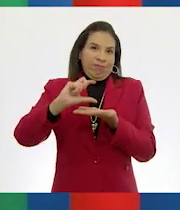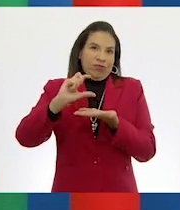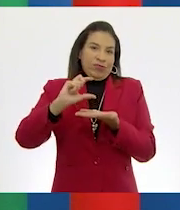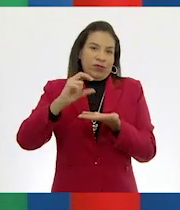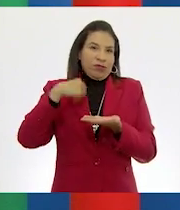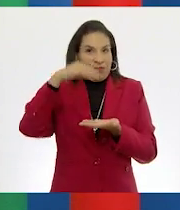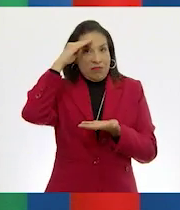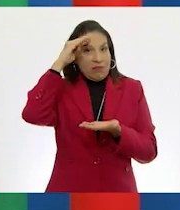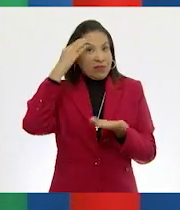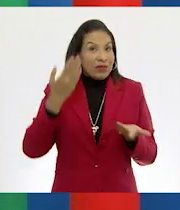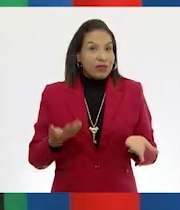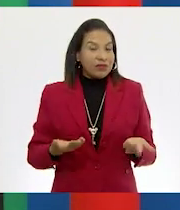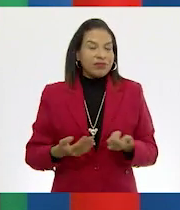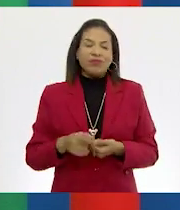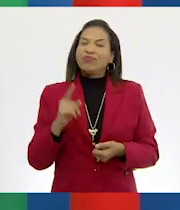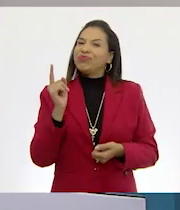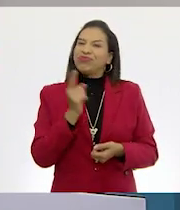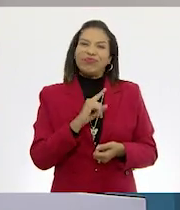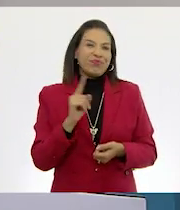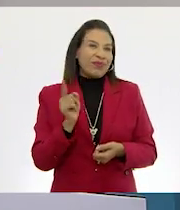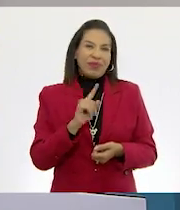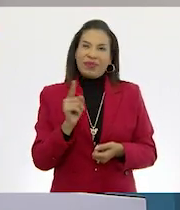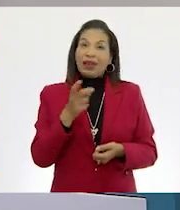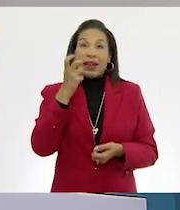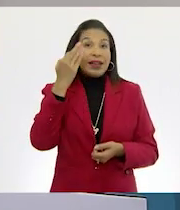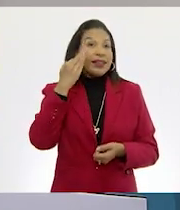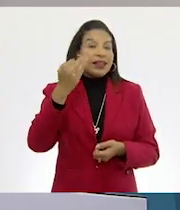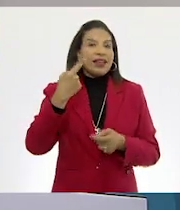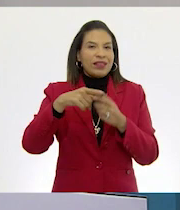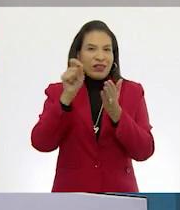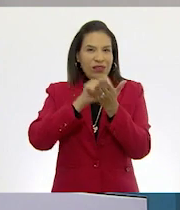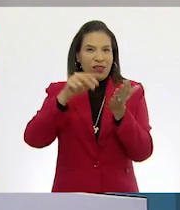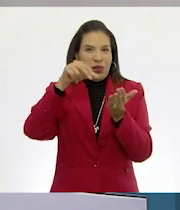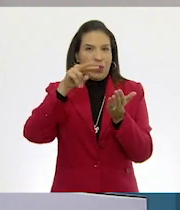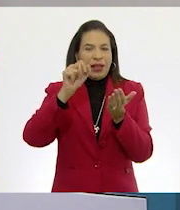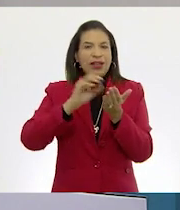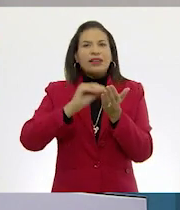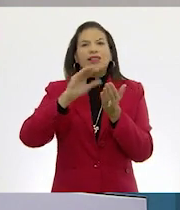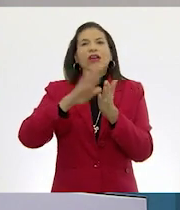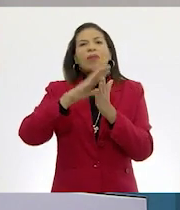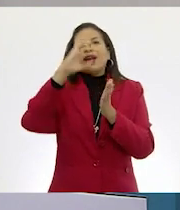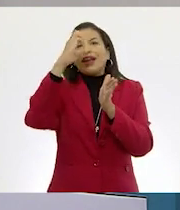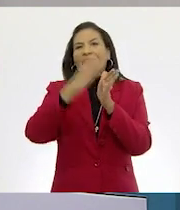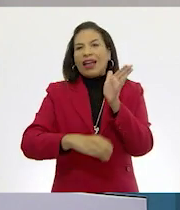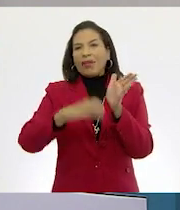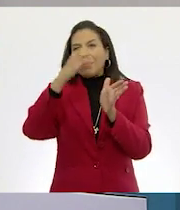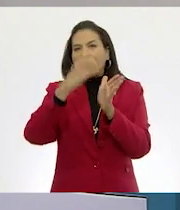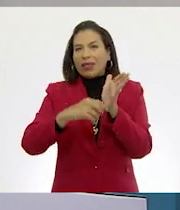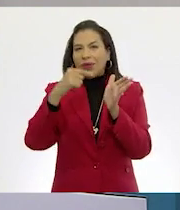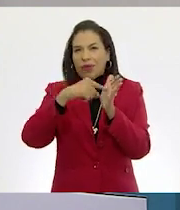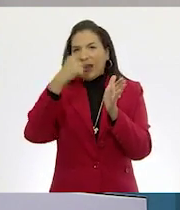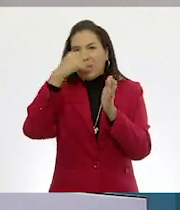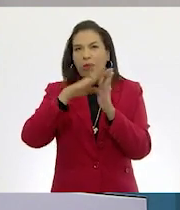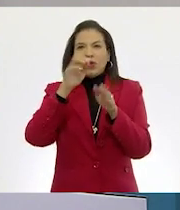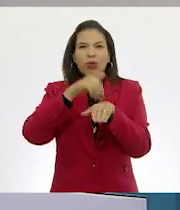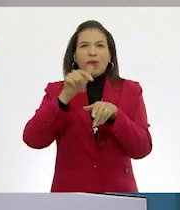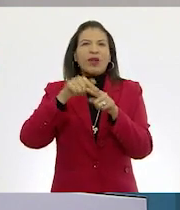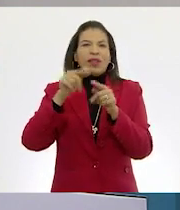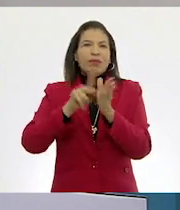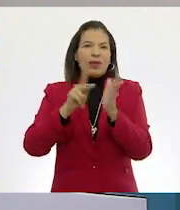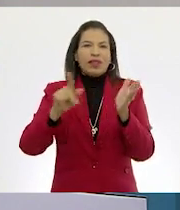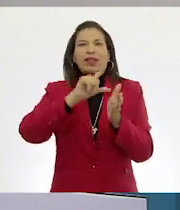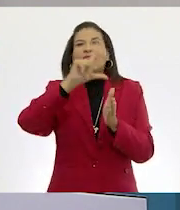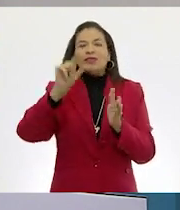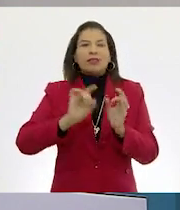¿no? No, en aquella época las novelas se publicaban por capítulos en cada número del periódico y al siguiente